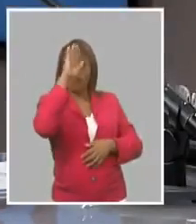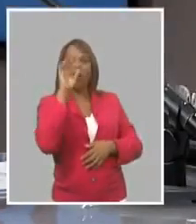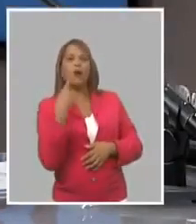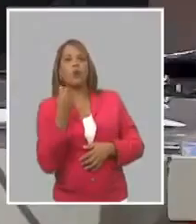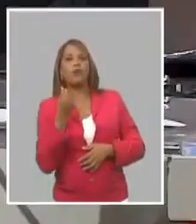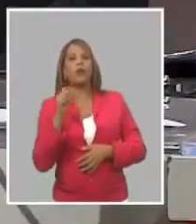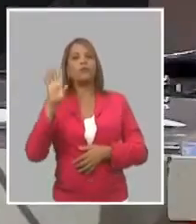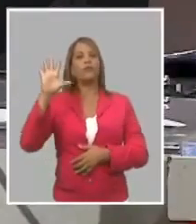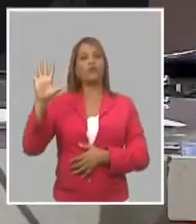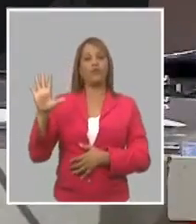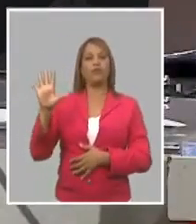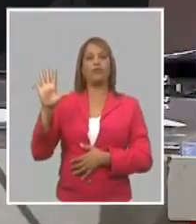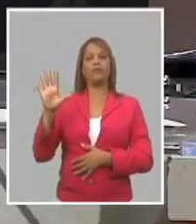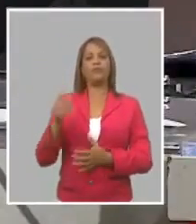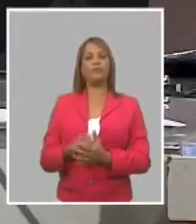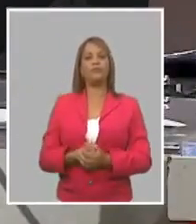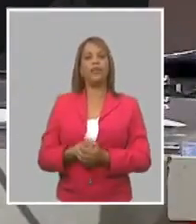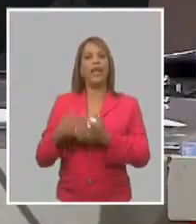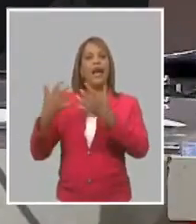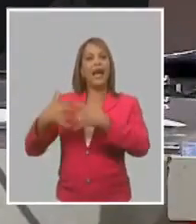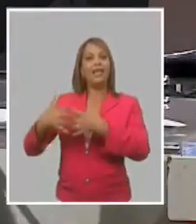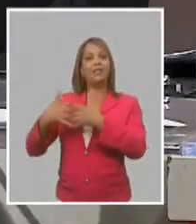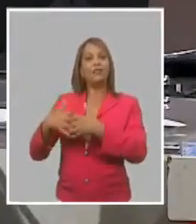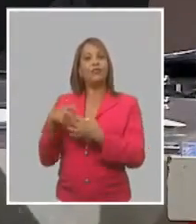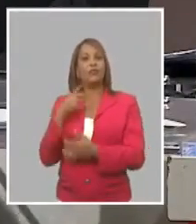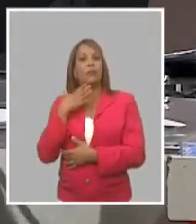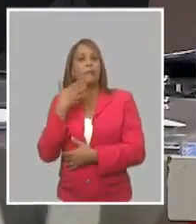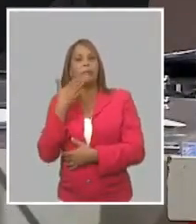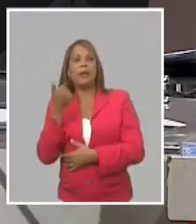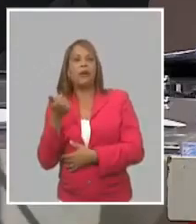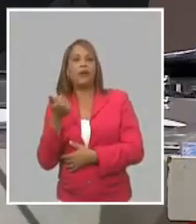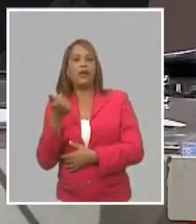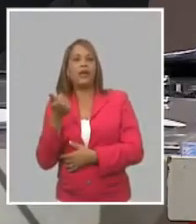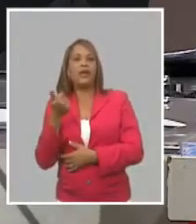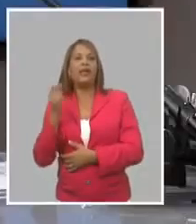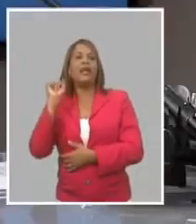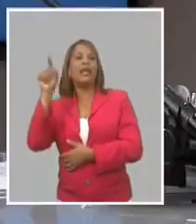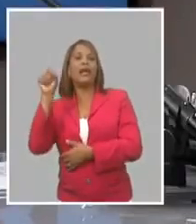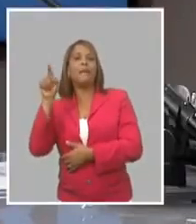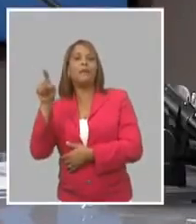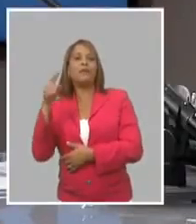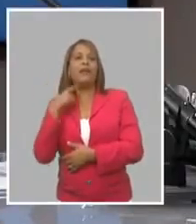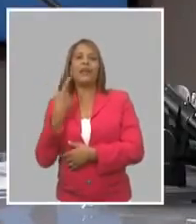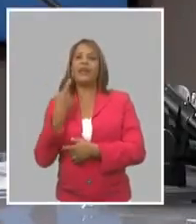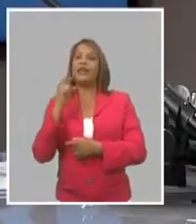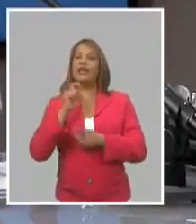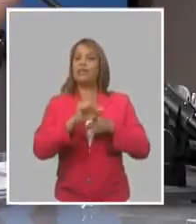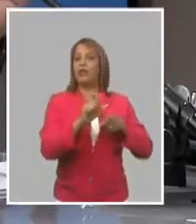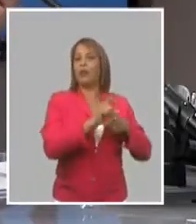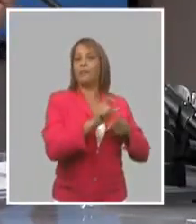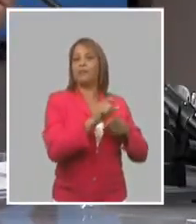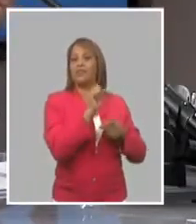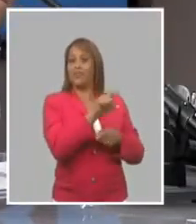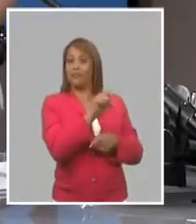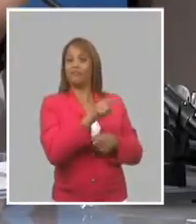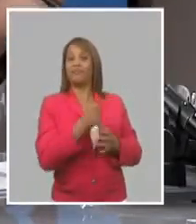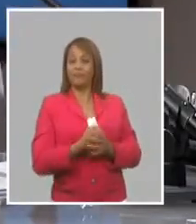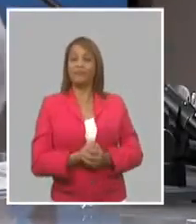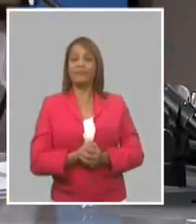5. Entonces, a la industria láctea le conviene más trabajar con leche importada que con leche de los campesinos. Entonces, cuando tú